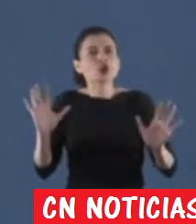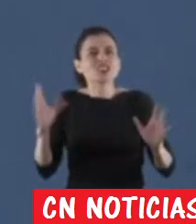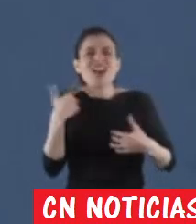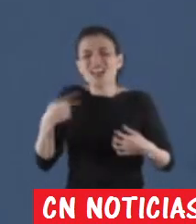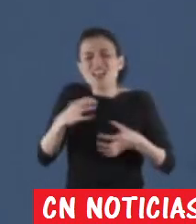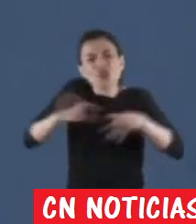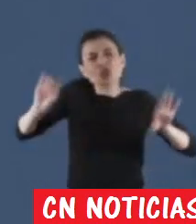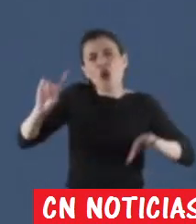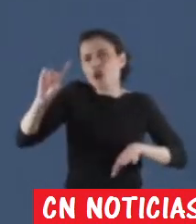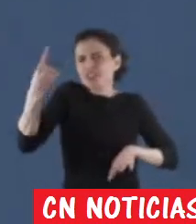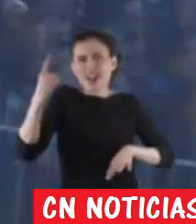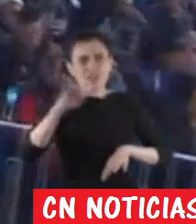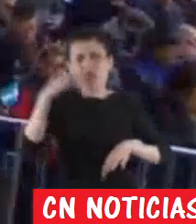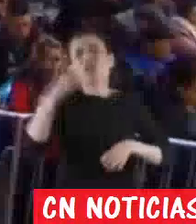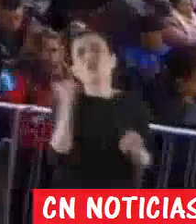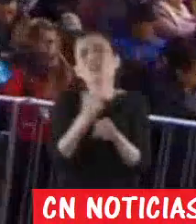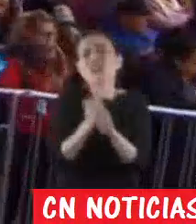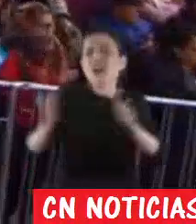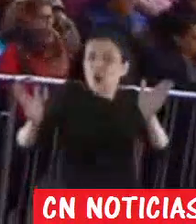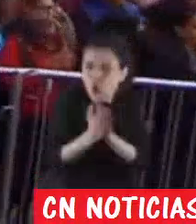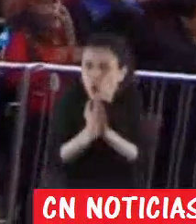solo. Muchísimas gracias.